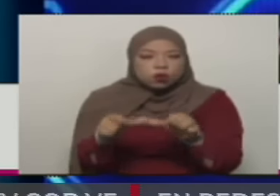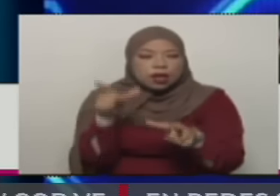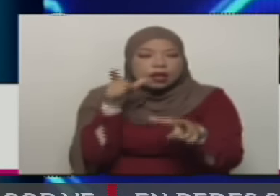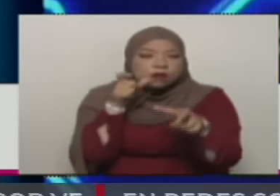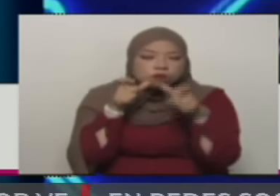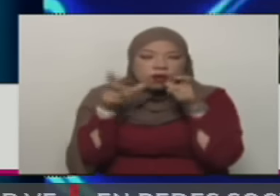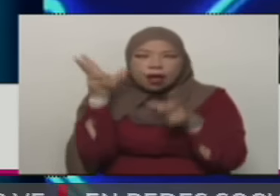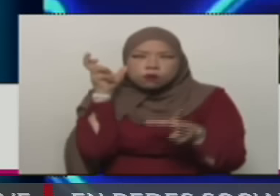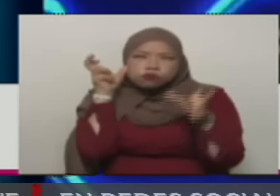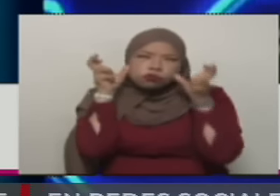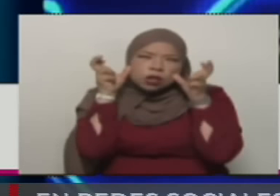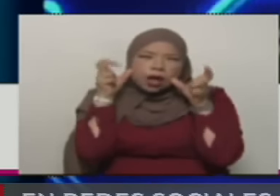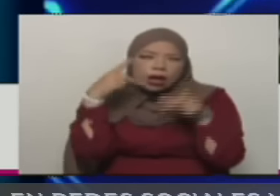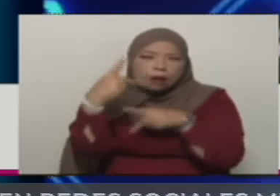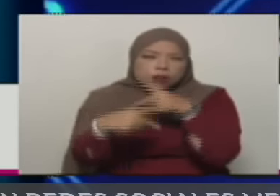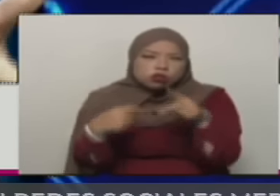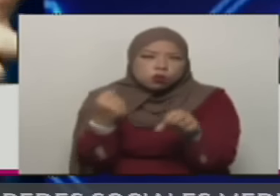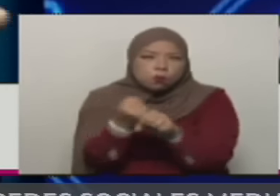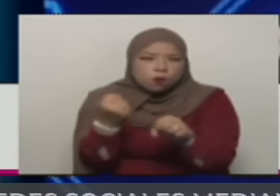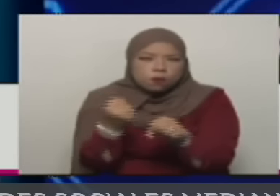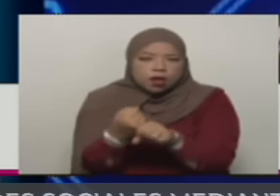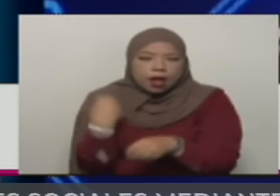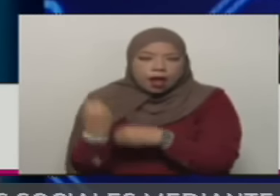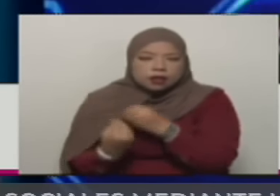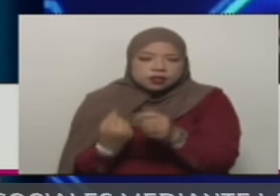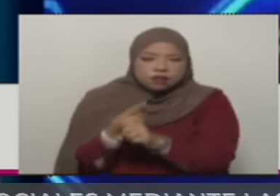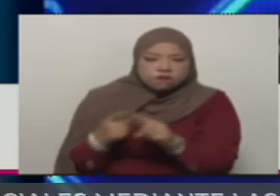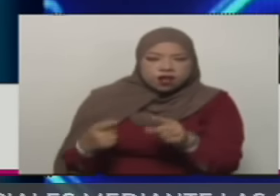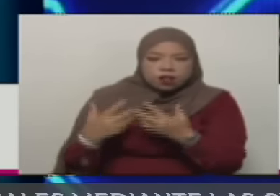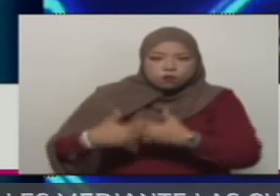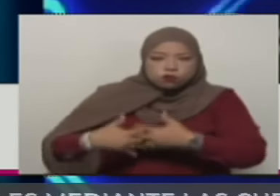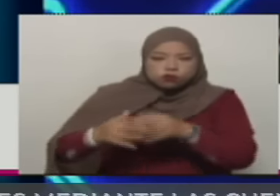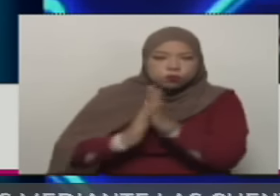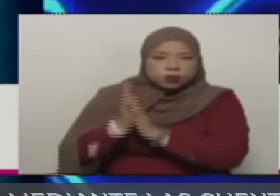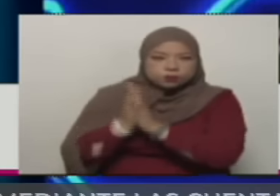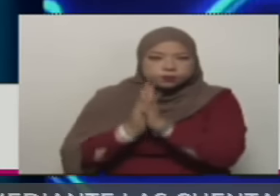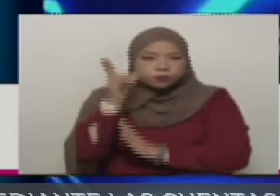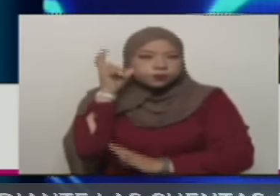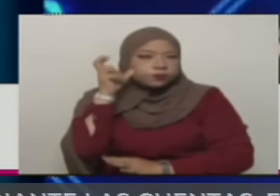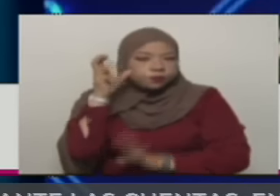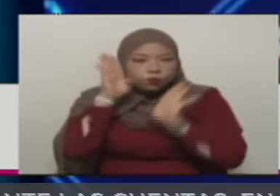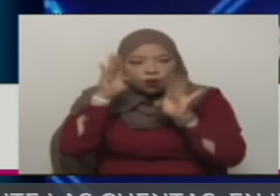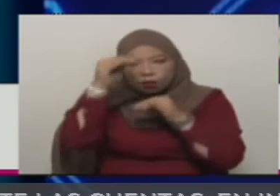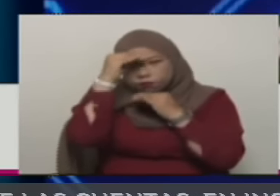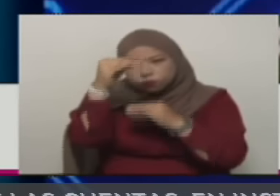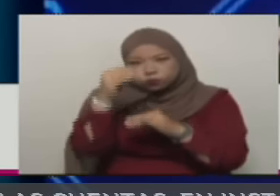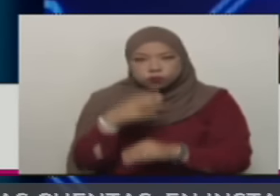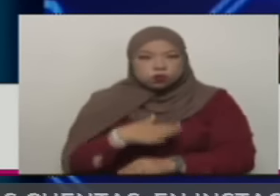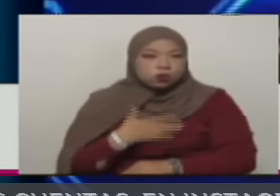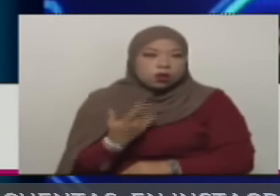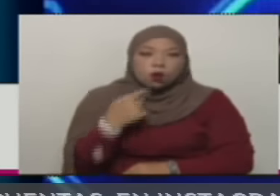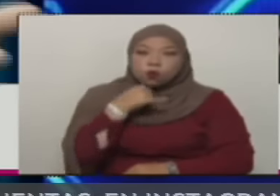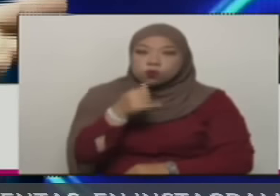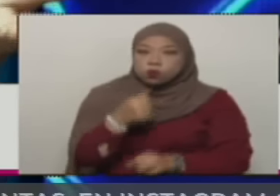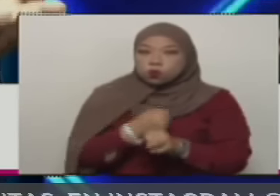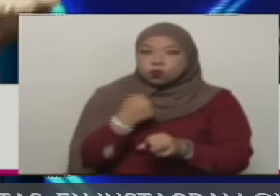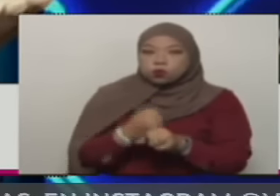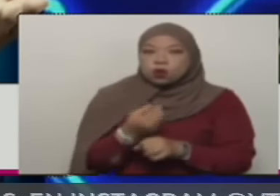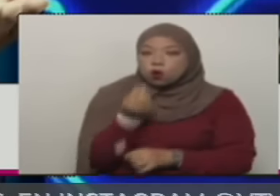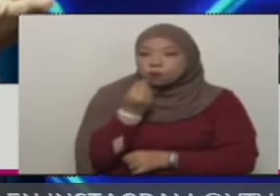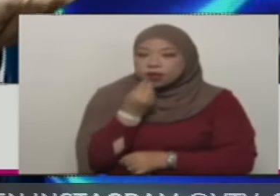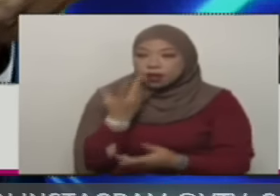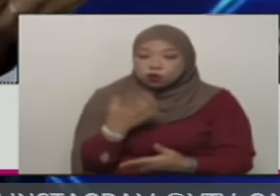el que produce, a todo el que trabaja, a todo el que hace algo. Si no hubiera sido imposible lograr el autoabastecimiento